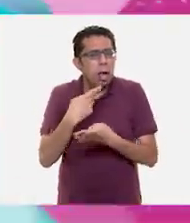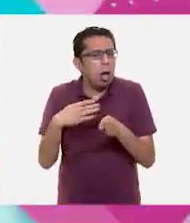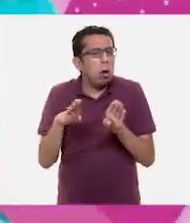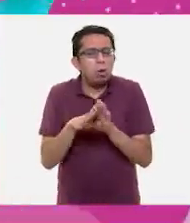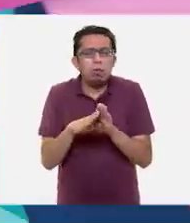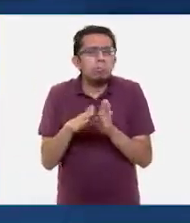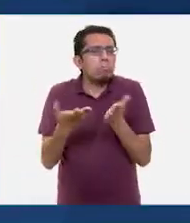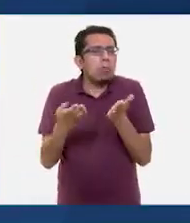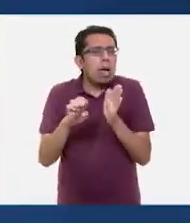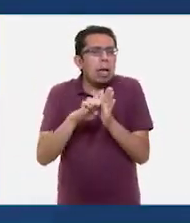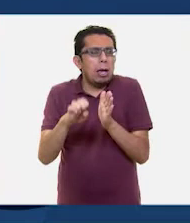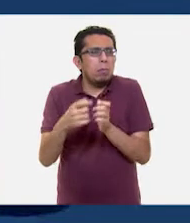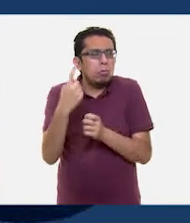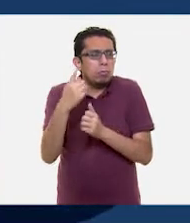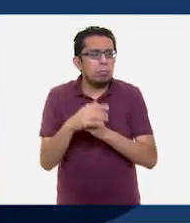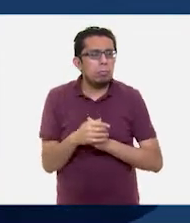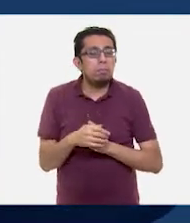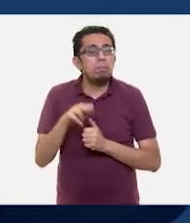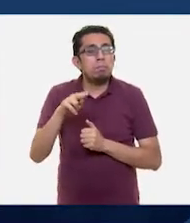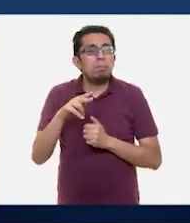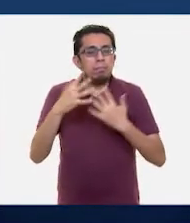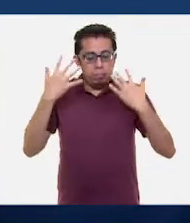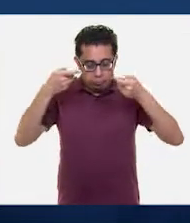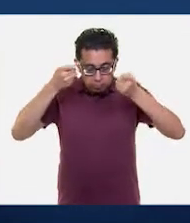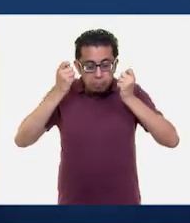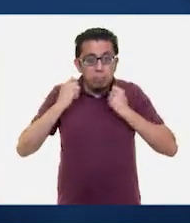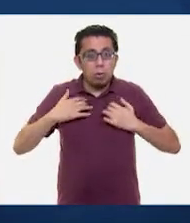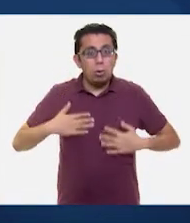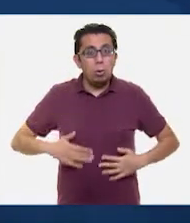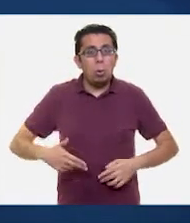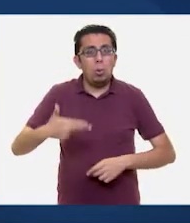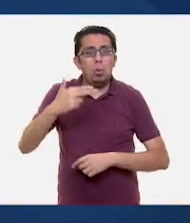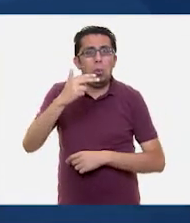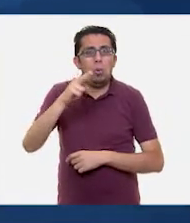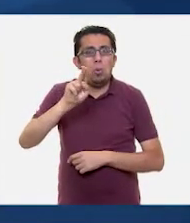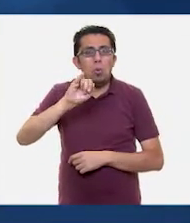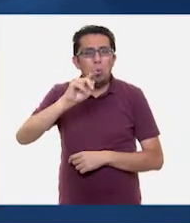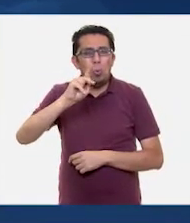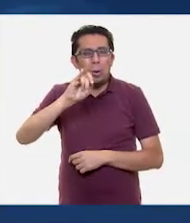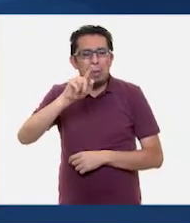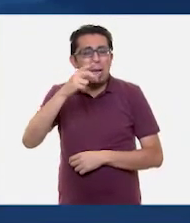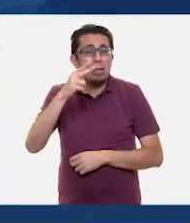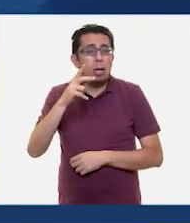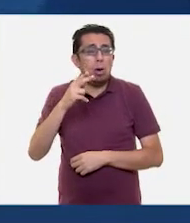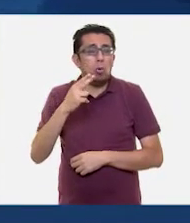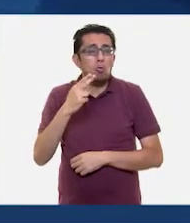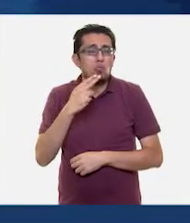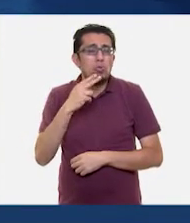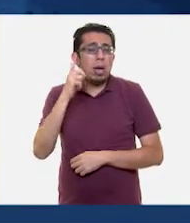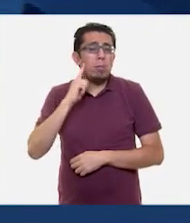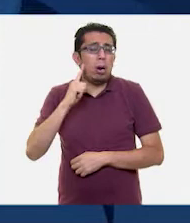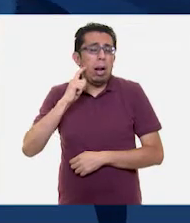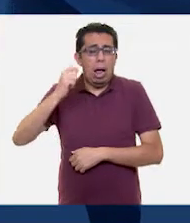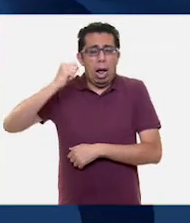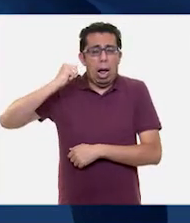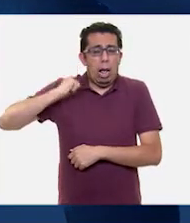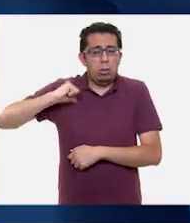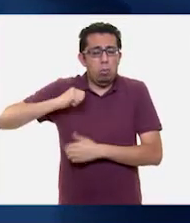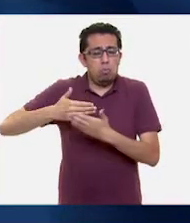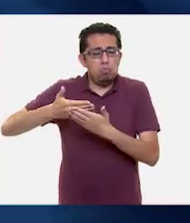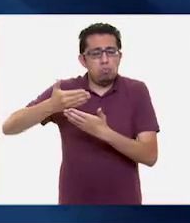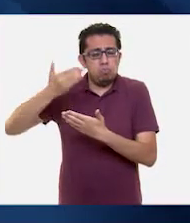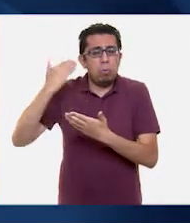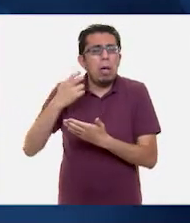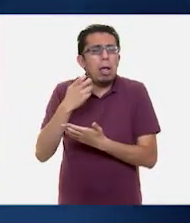maestra? El huipil es una de las prendas femeninas más antiguas de nuestro país. Su nombre